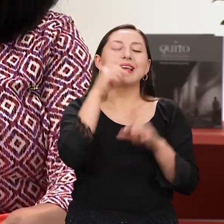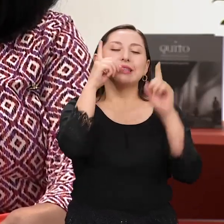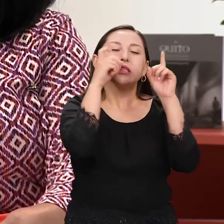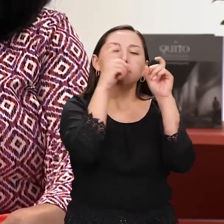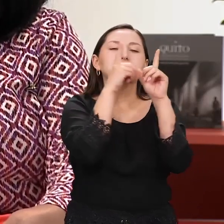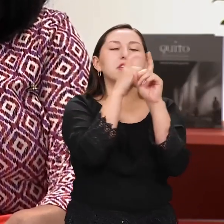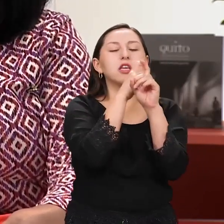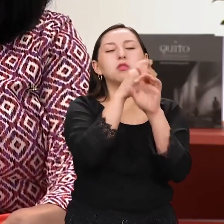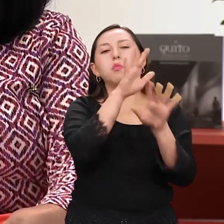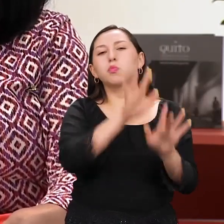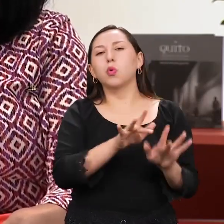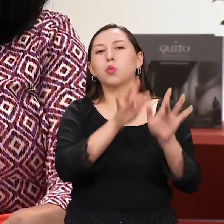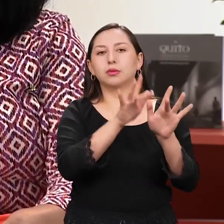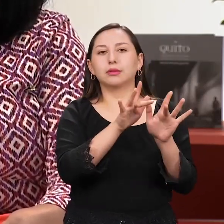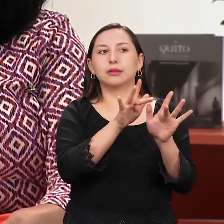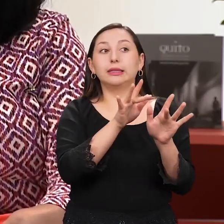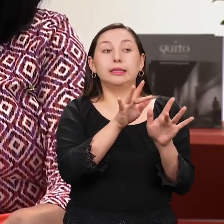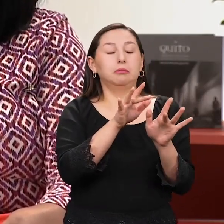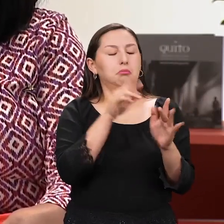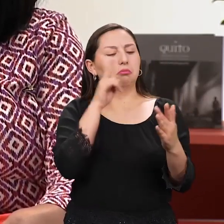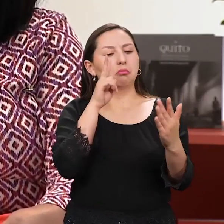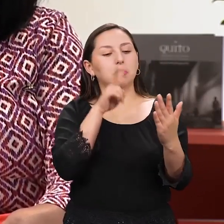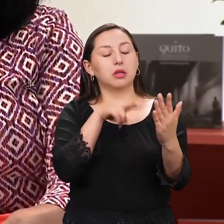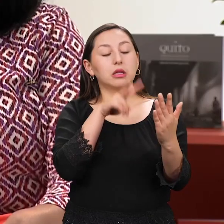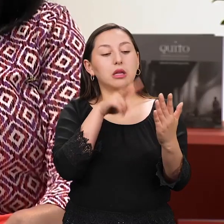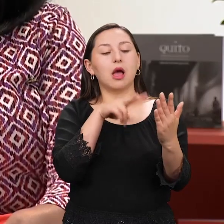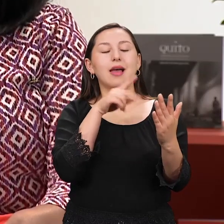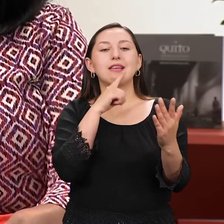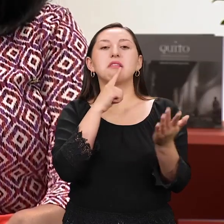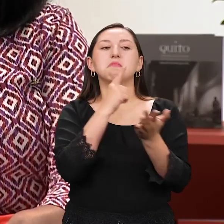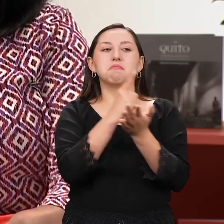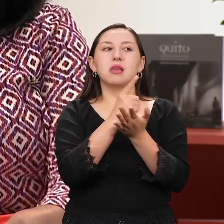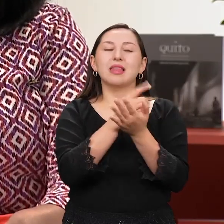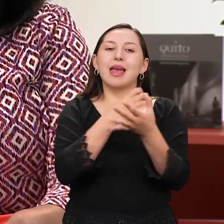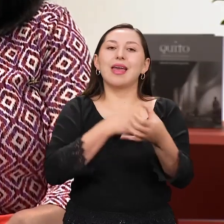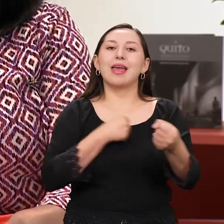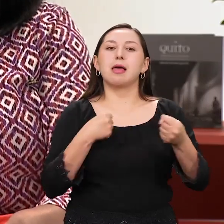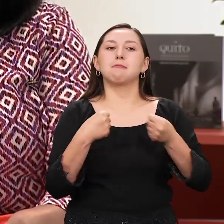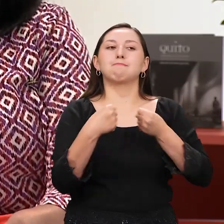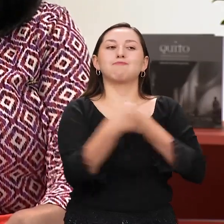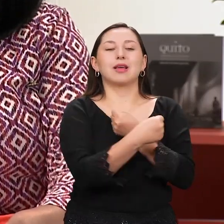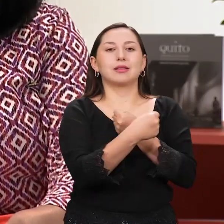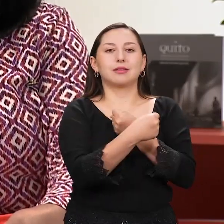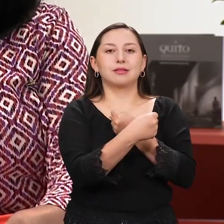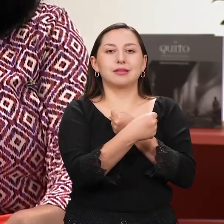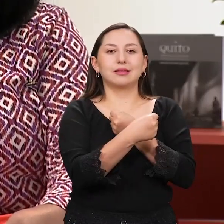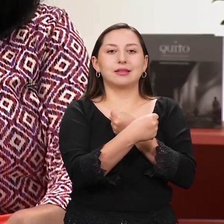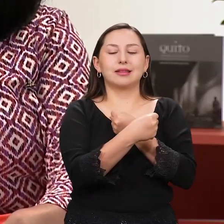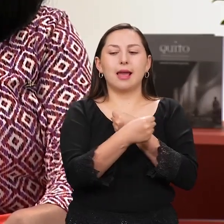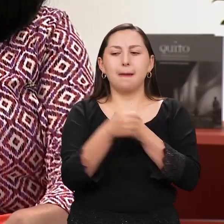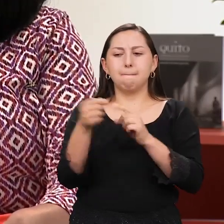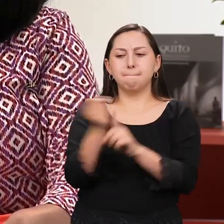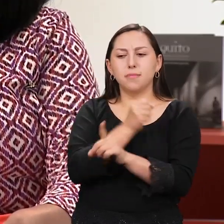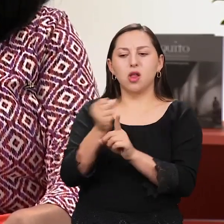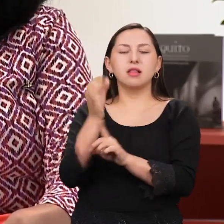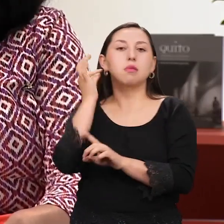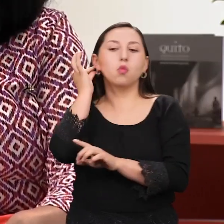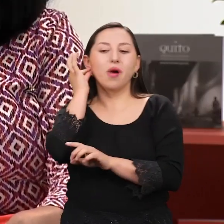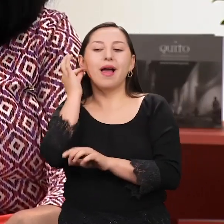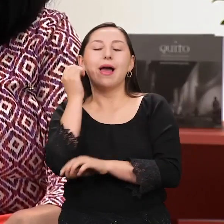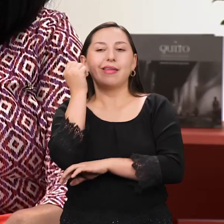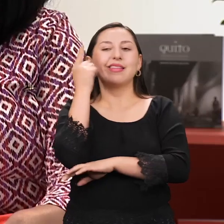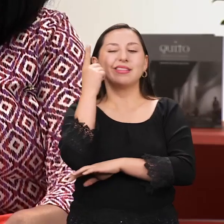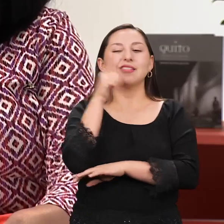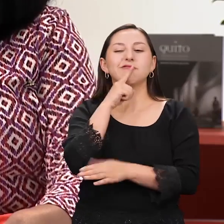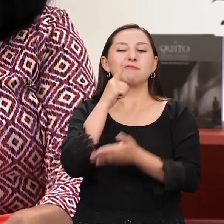Automáticamente se genera esa conexión emocional con quien lee la noticia. Y entonces ahí entendemos que hay una operación